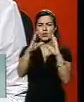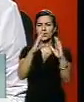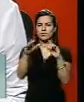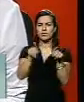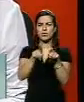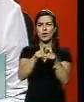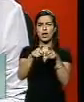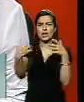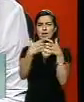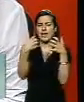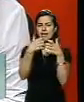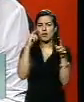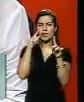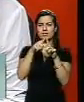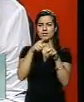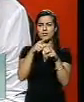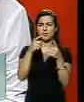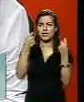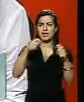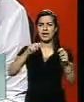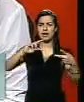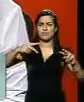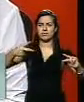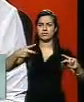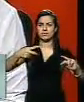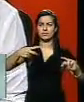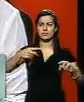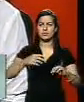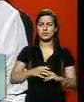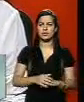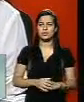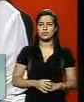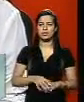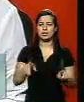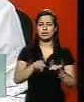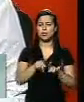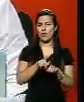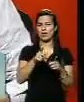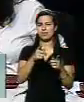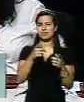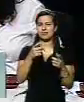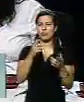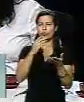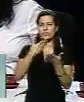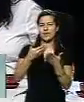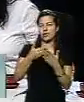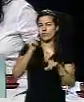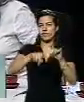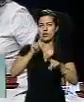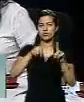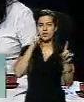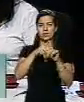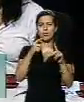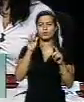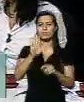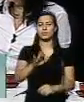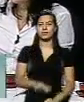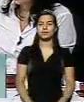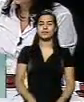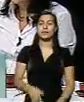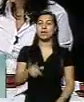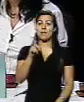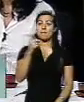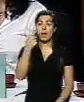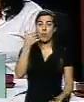arma de guerra como el tema de armas de destrucción masiva en Irak para justificar una invasión. Mire, pero vamos a contactar a la televisora comunitaria